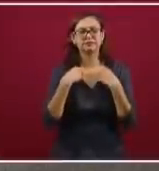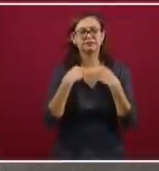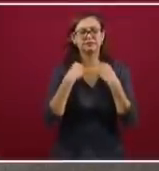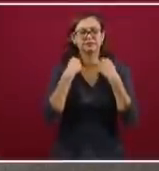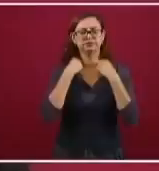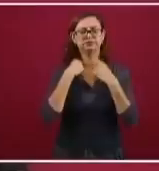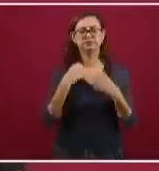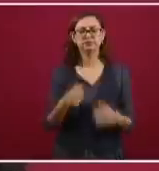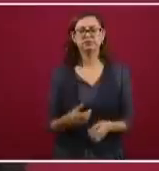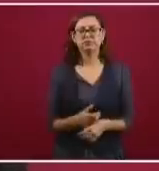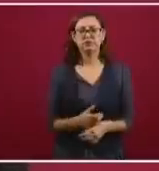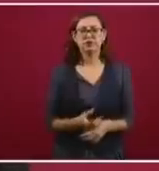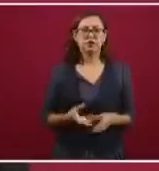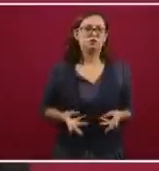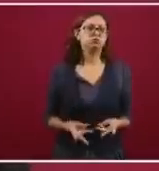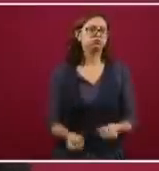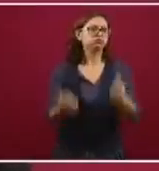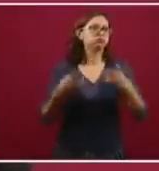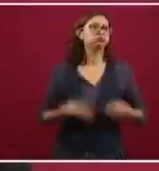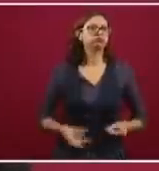que no haya derroche,